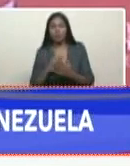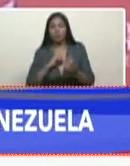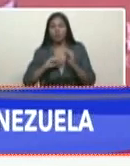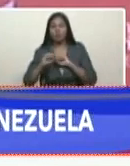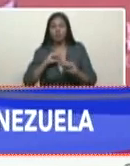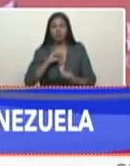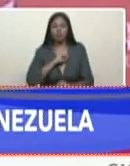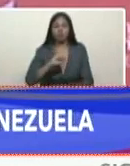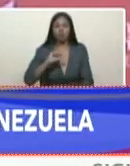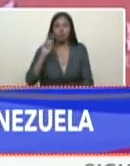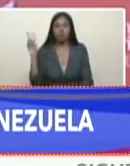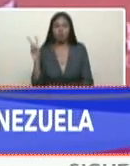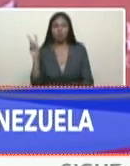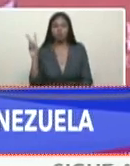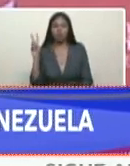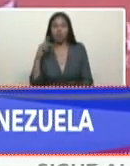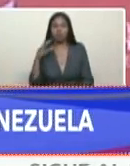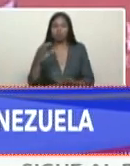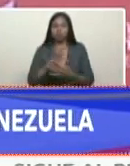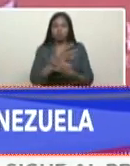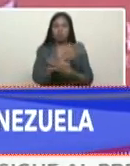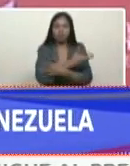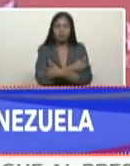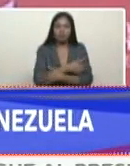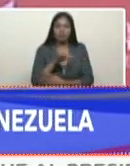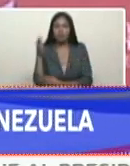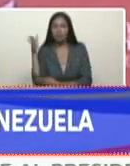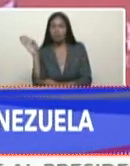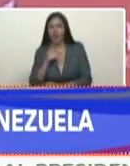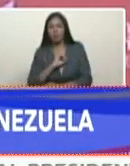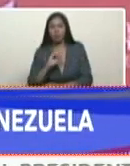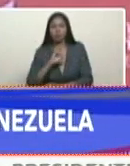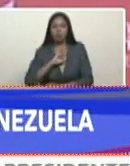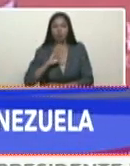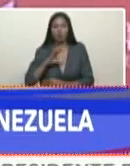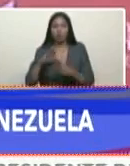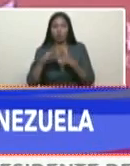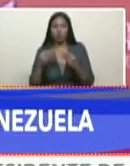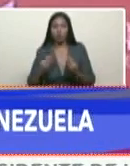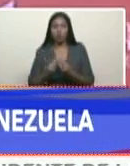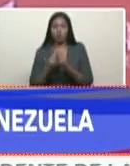movimiento Somos Venezuela, que abrazan la bandera de la solidaridad de todos y con todos,